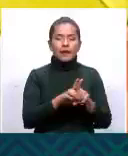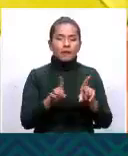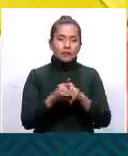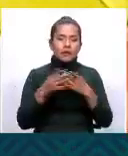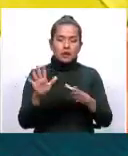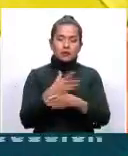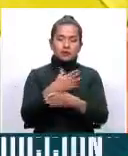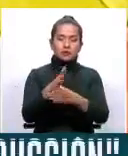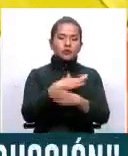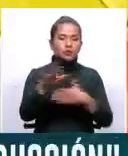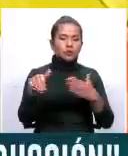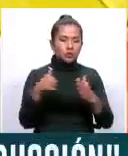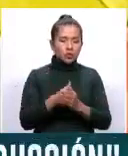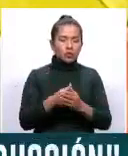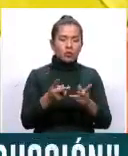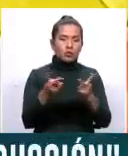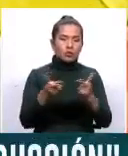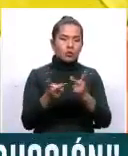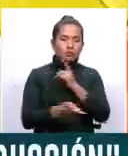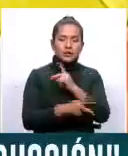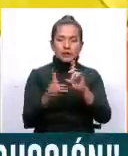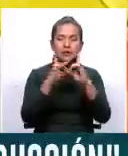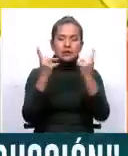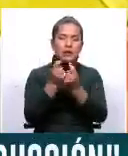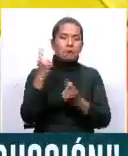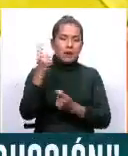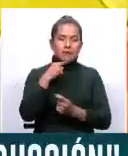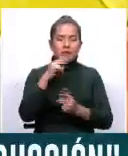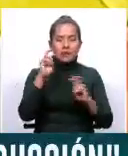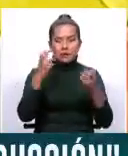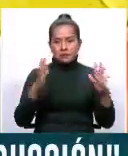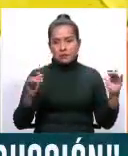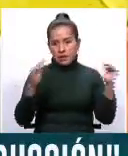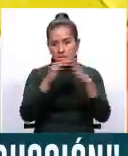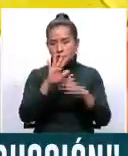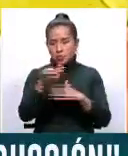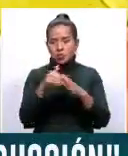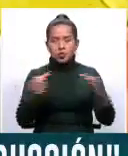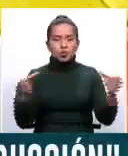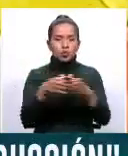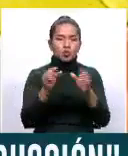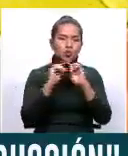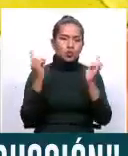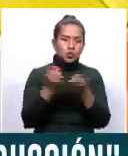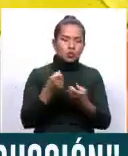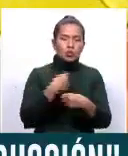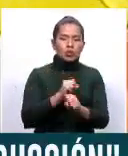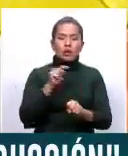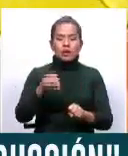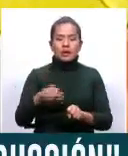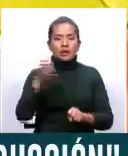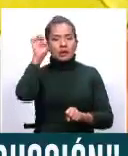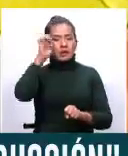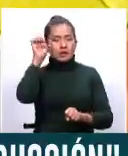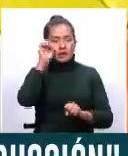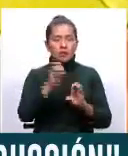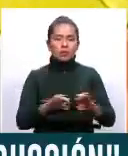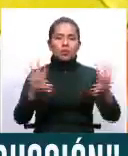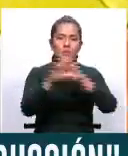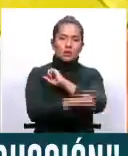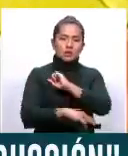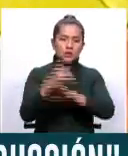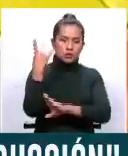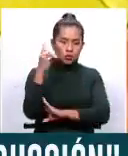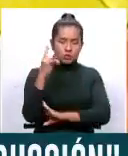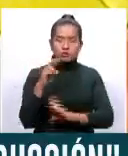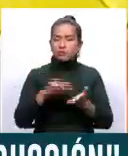compartida por las provincias del Departamento de La Paz y en realidad por todo el sector productivo de nuestro Estado Plurinacional de Bolivia, que tiene que ver con